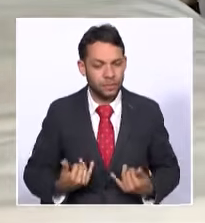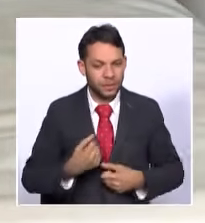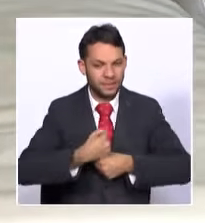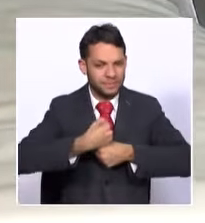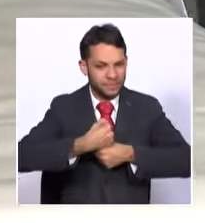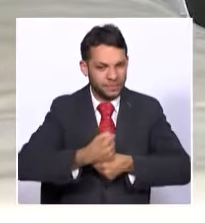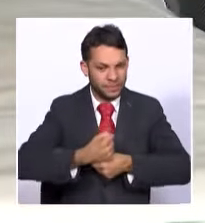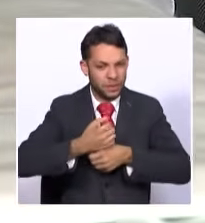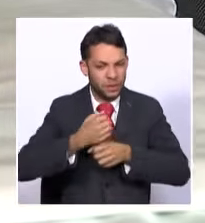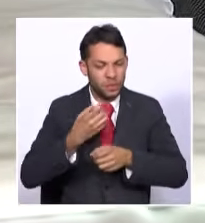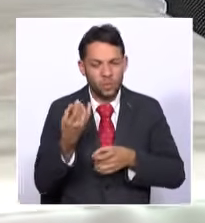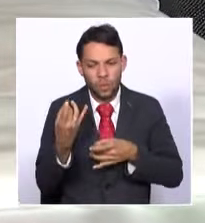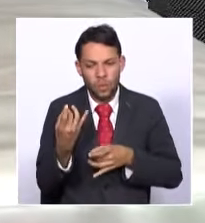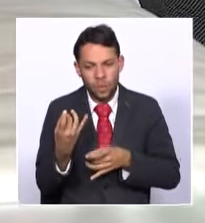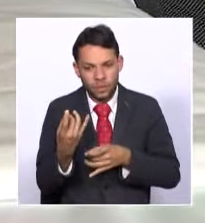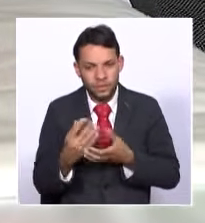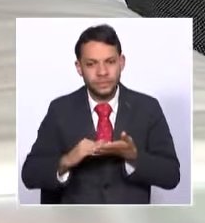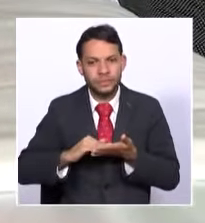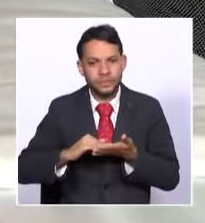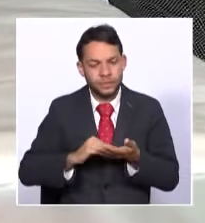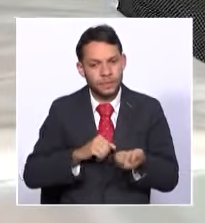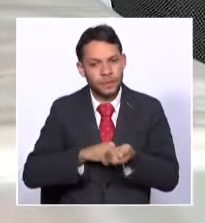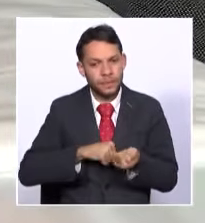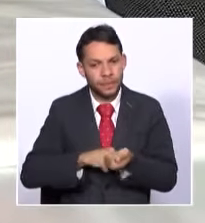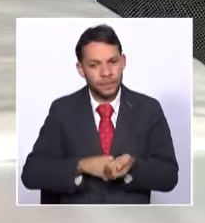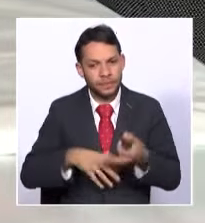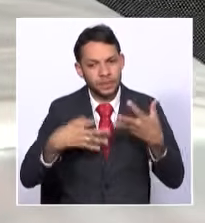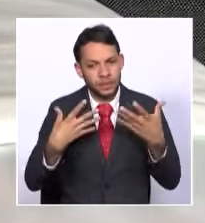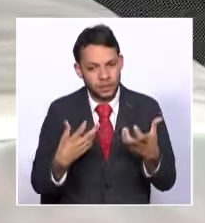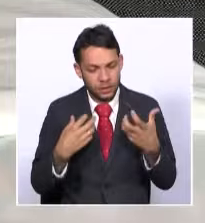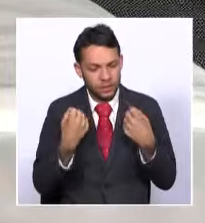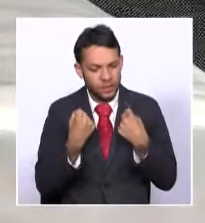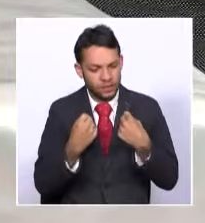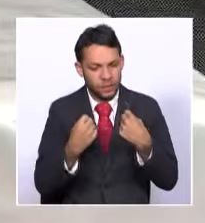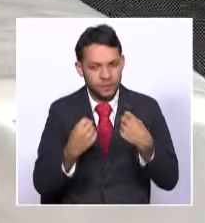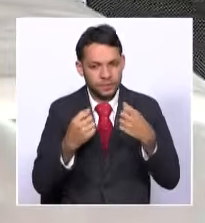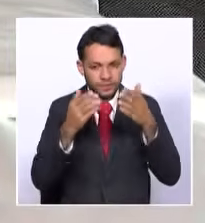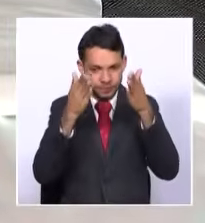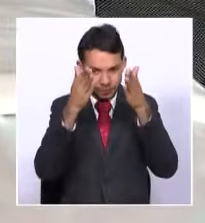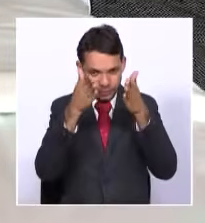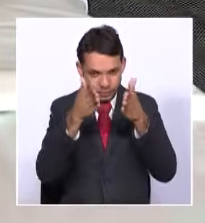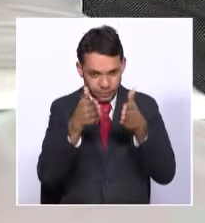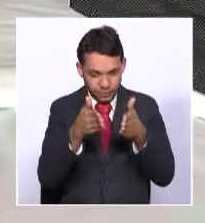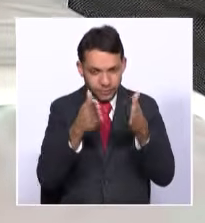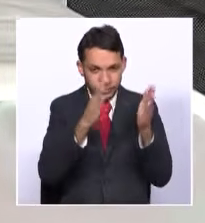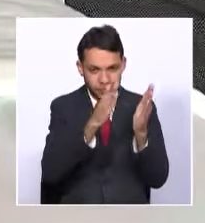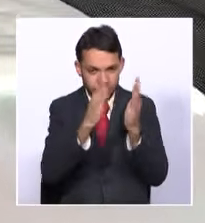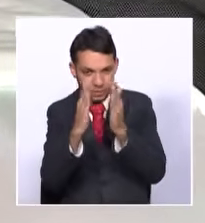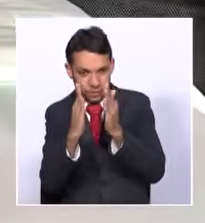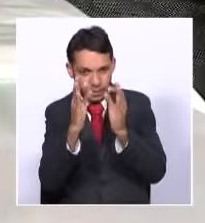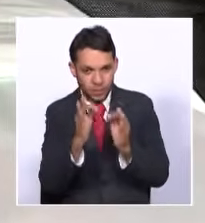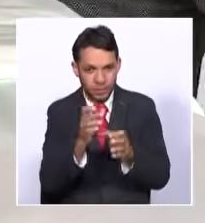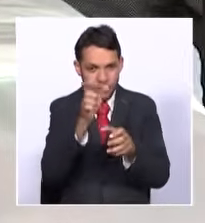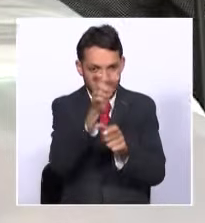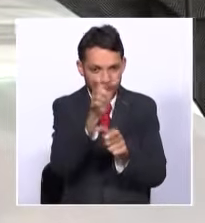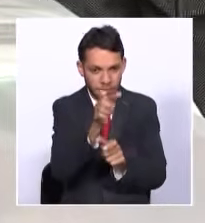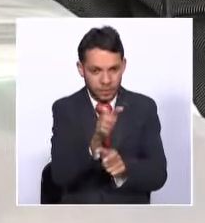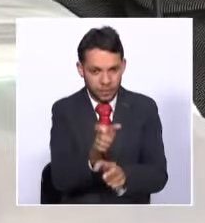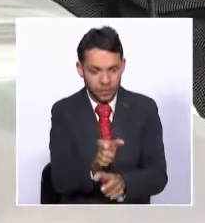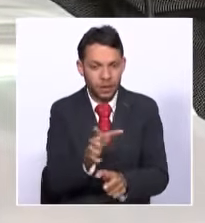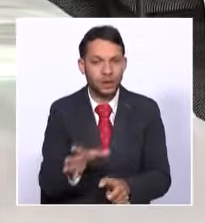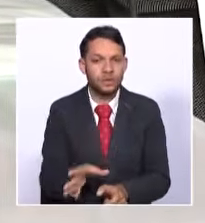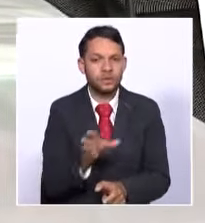nervios y tratar de ir enderezando esta columna, donde a estos pacientes nosotros les